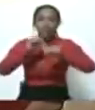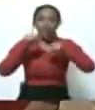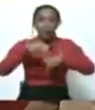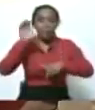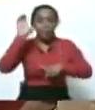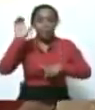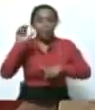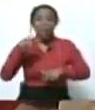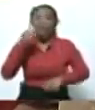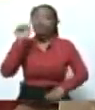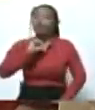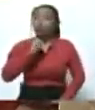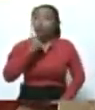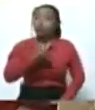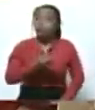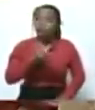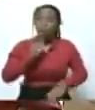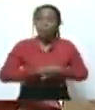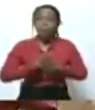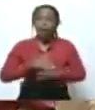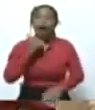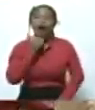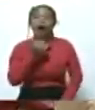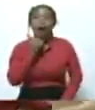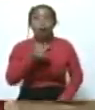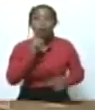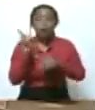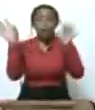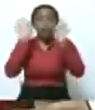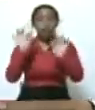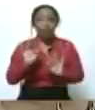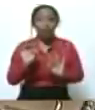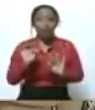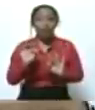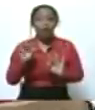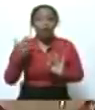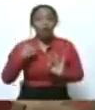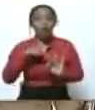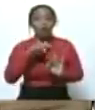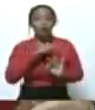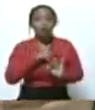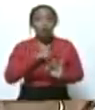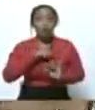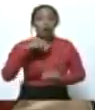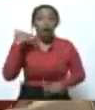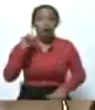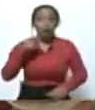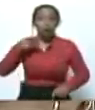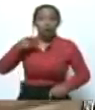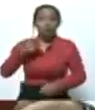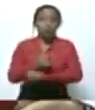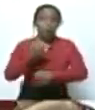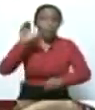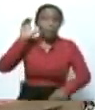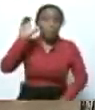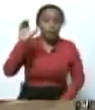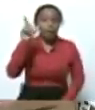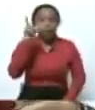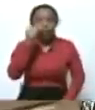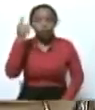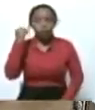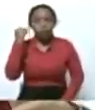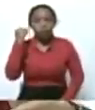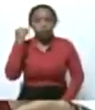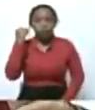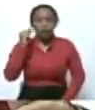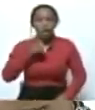que sí decimos, de ocurrir un hecho de esa naturaleza, nosotros estamos obligados, los patriotas y las patriotas,